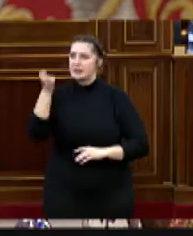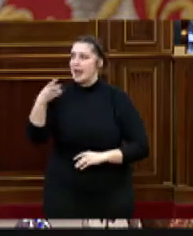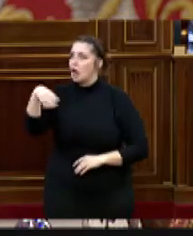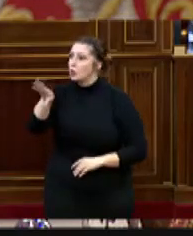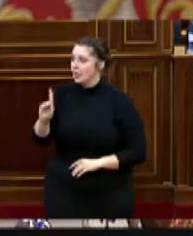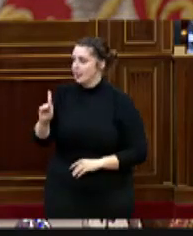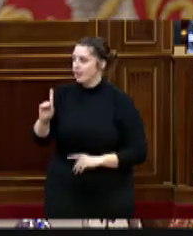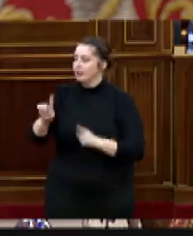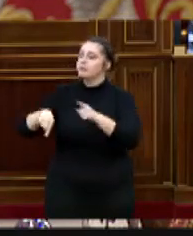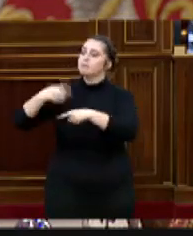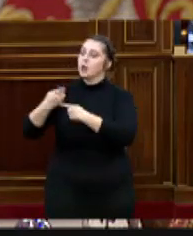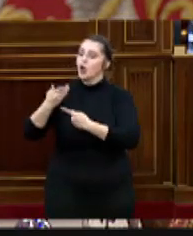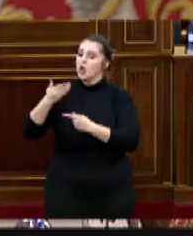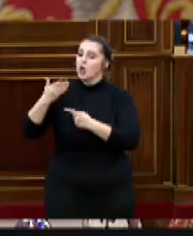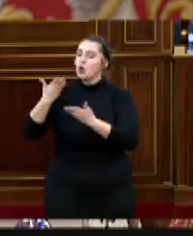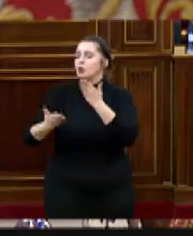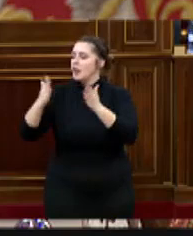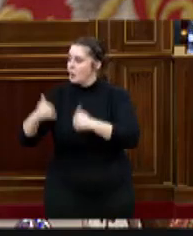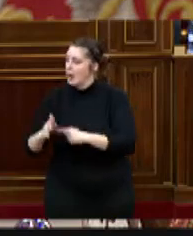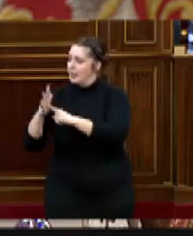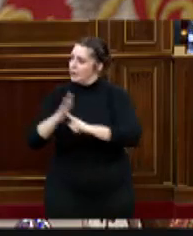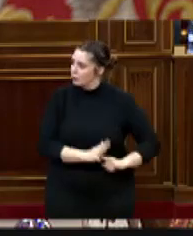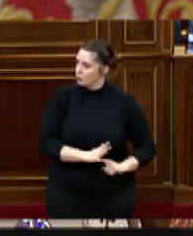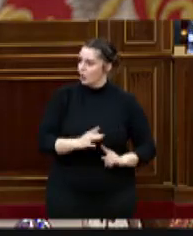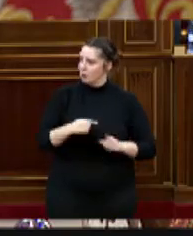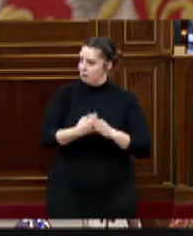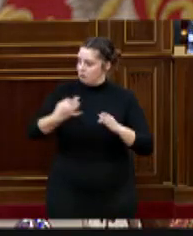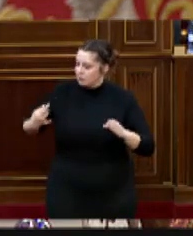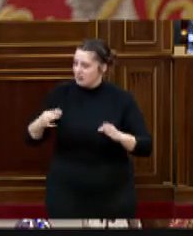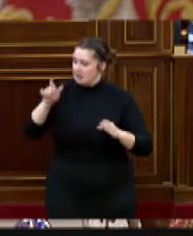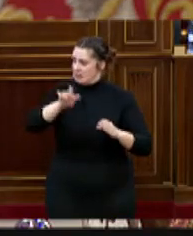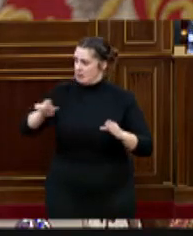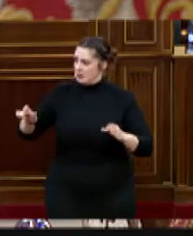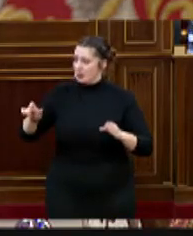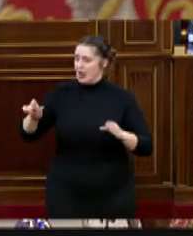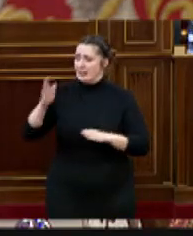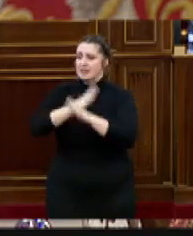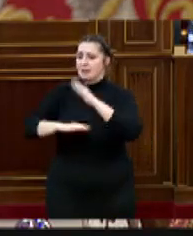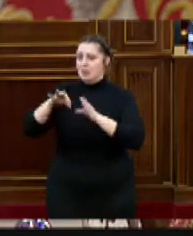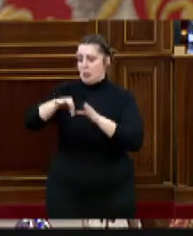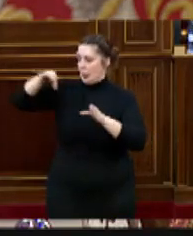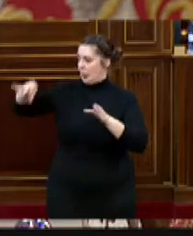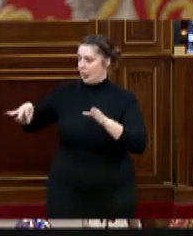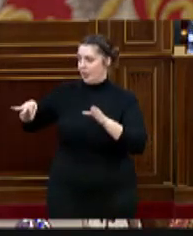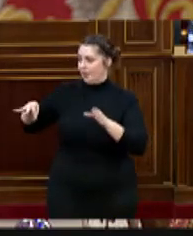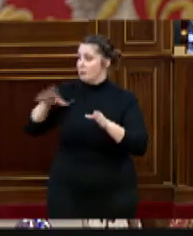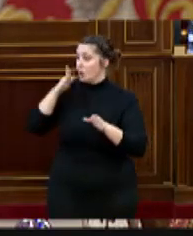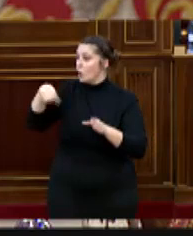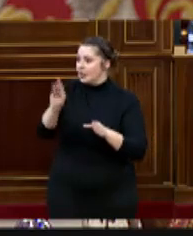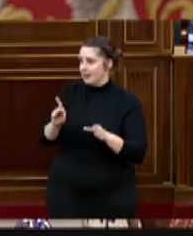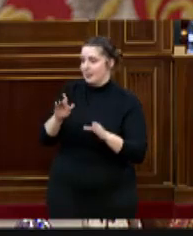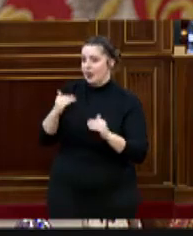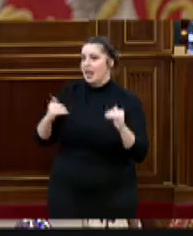generan injusticia y exclusión negando la propia existencia cívica de las personas con discapacidad y ello